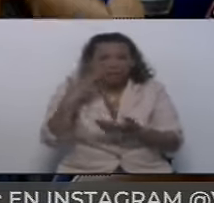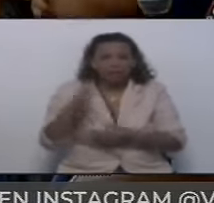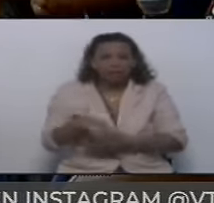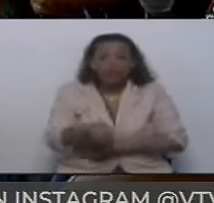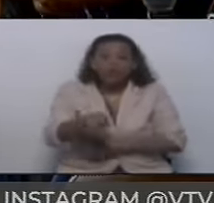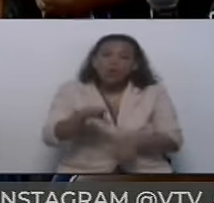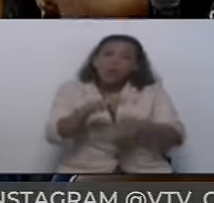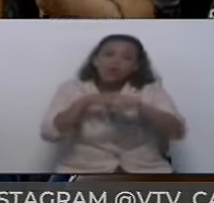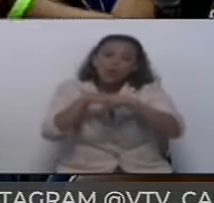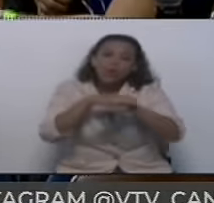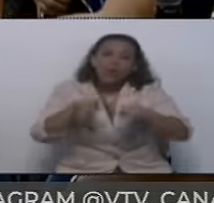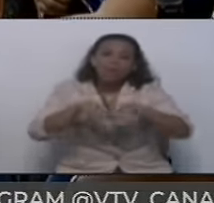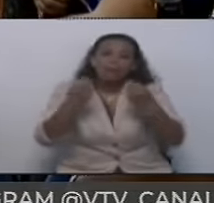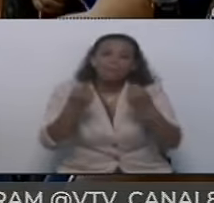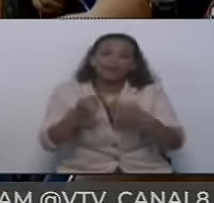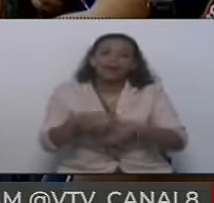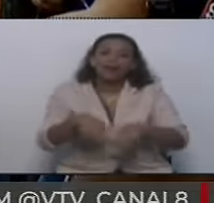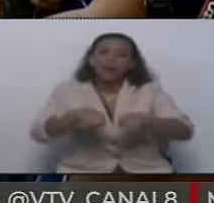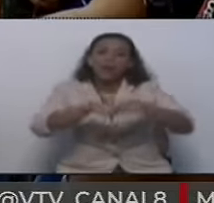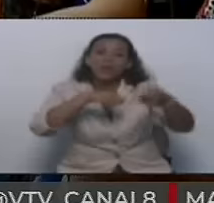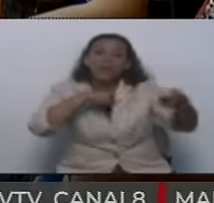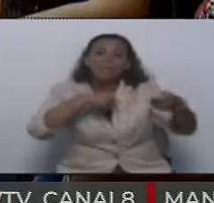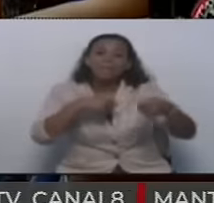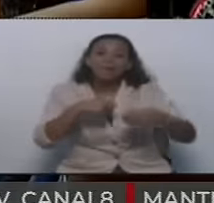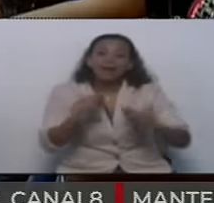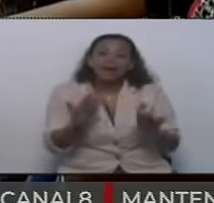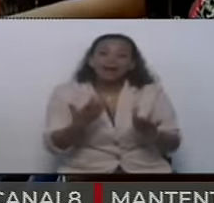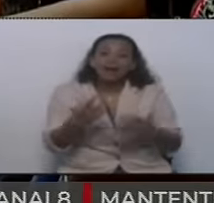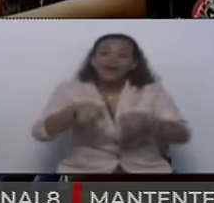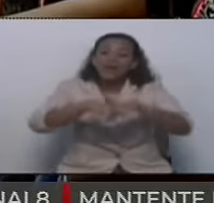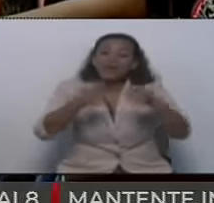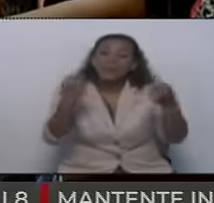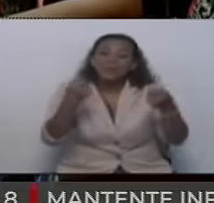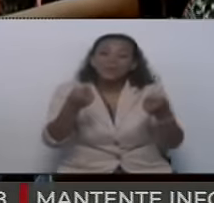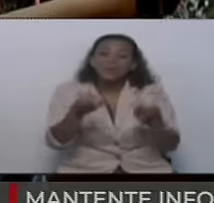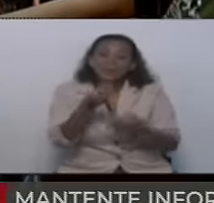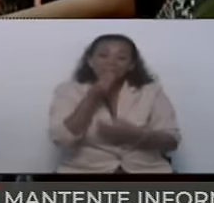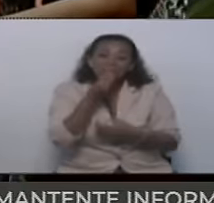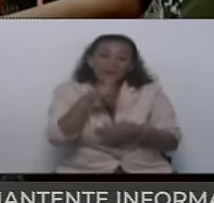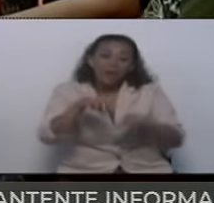Enrique, yo voy a romper... Buen provecho.